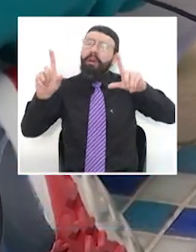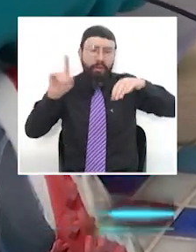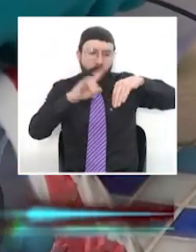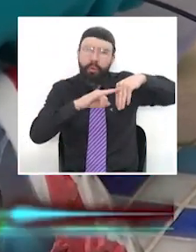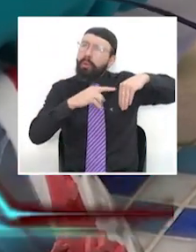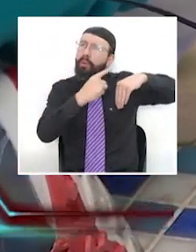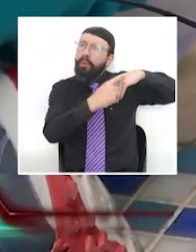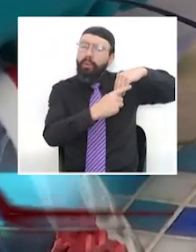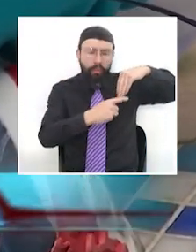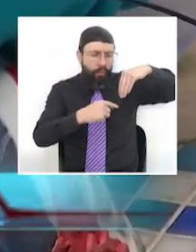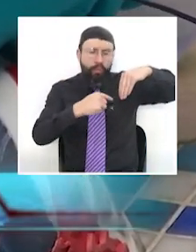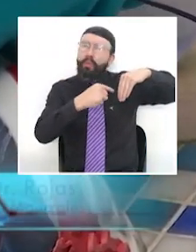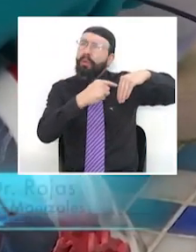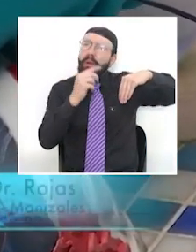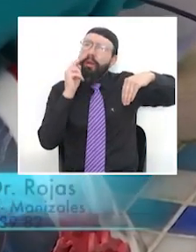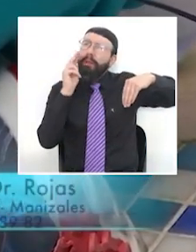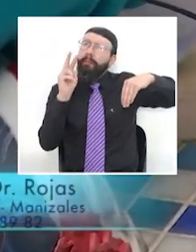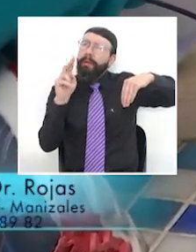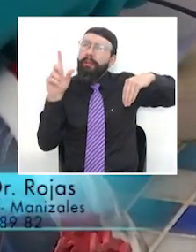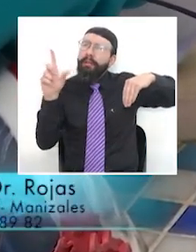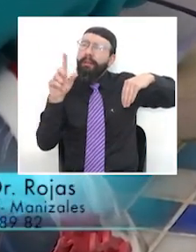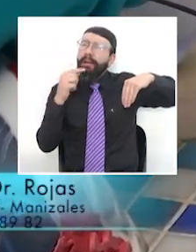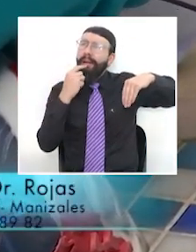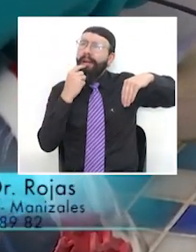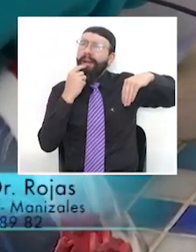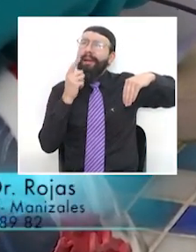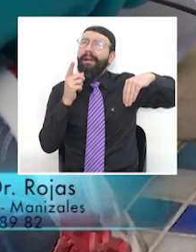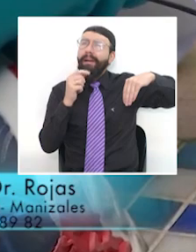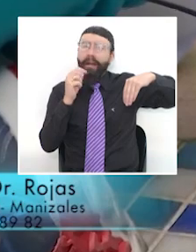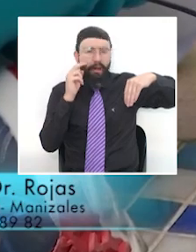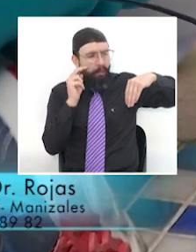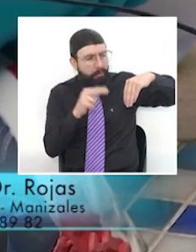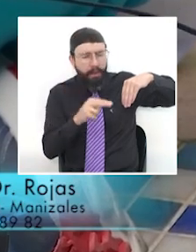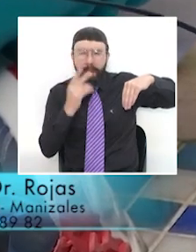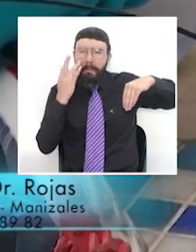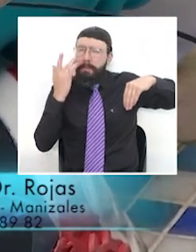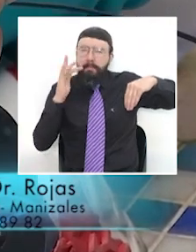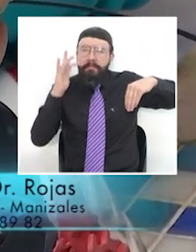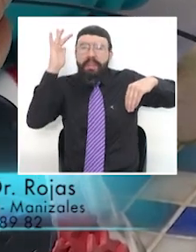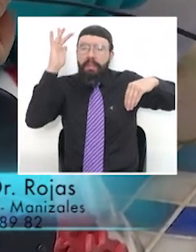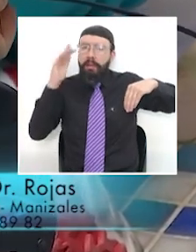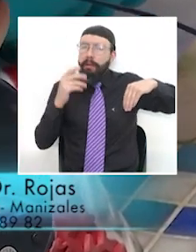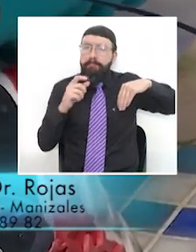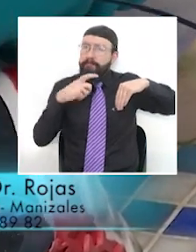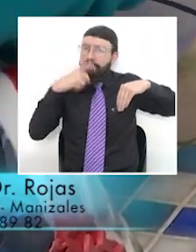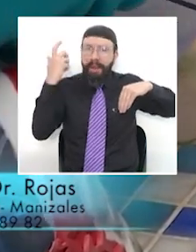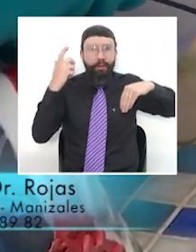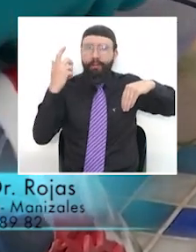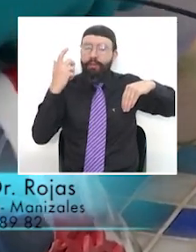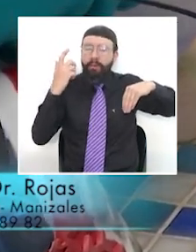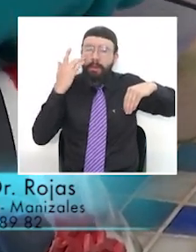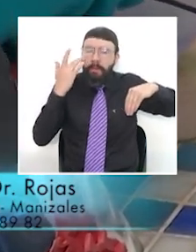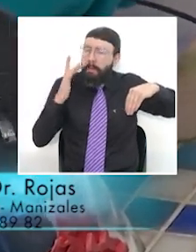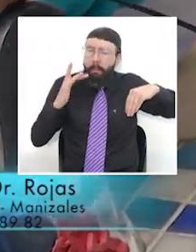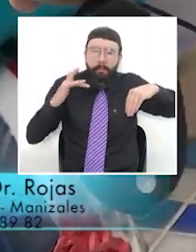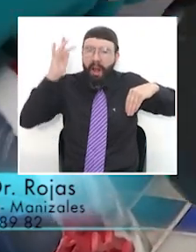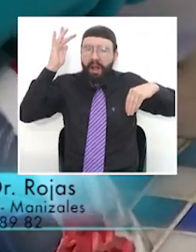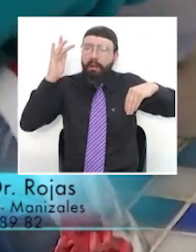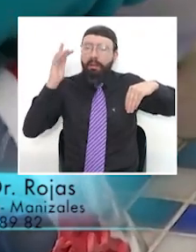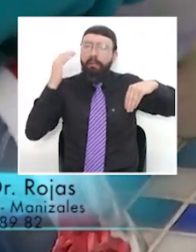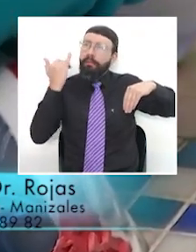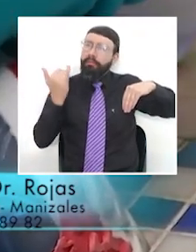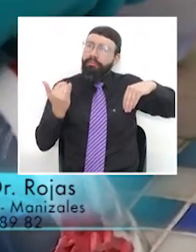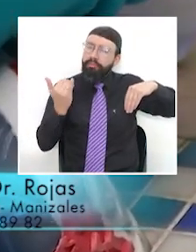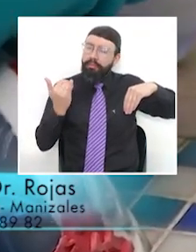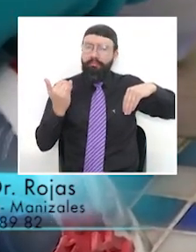lo que voy a ver es que el órgano lo vemos un poco más brillante de lo que debe ser. Es decir, lo vemos un poco